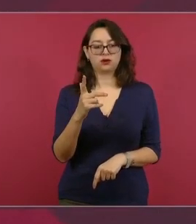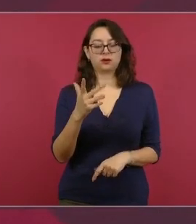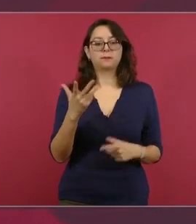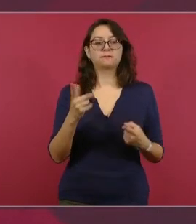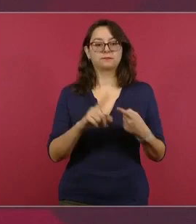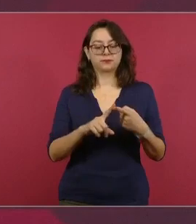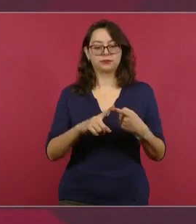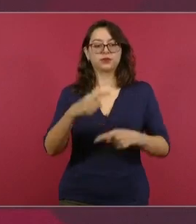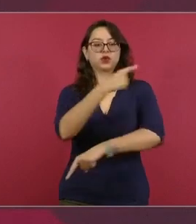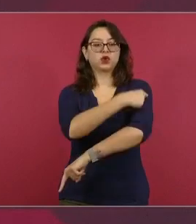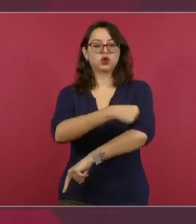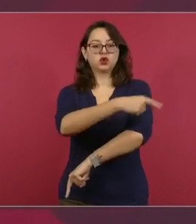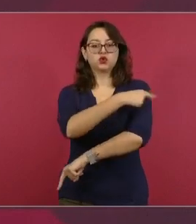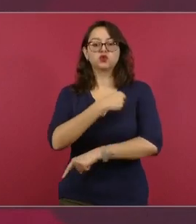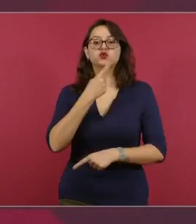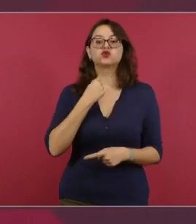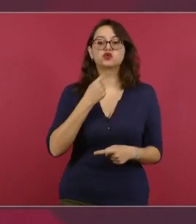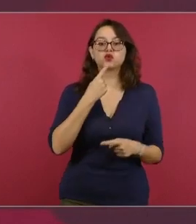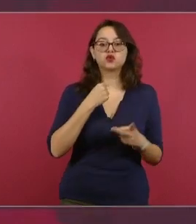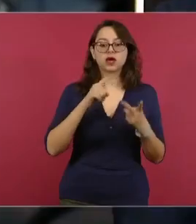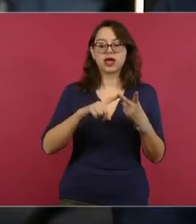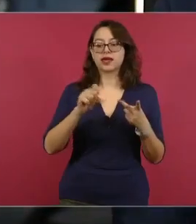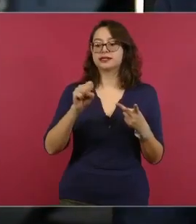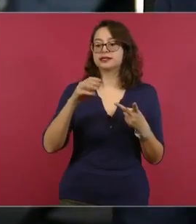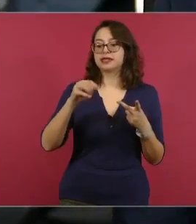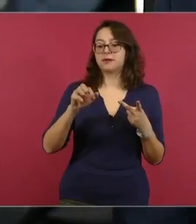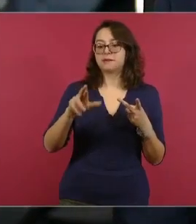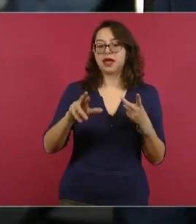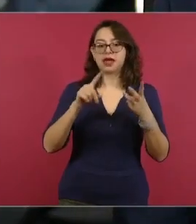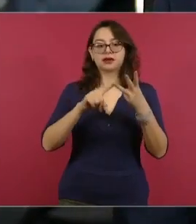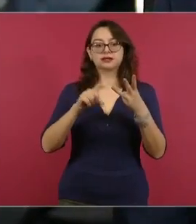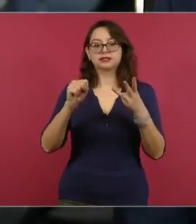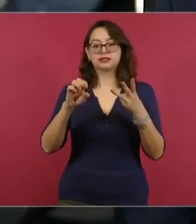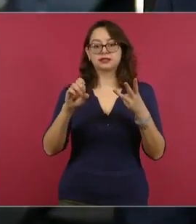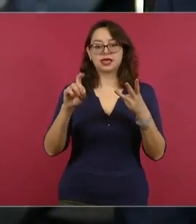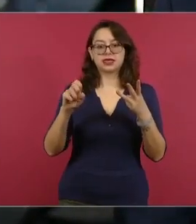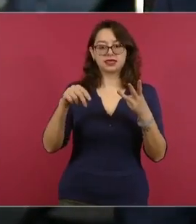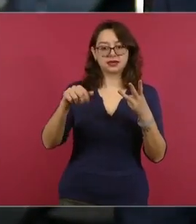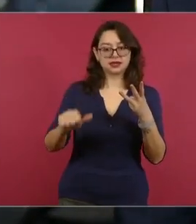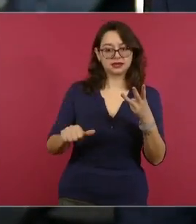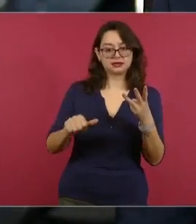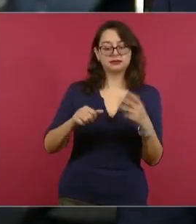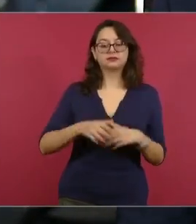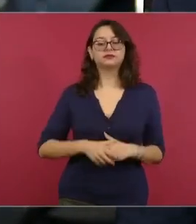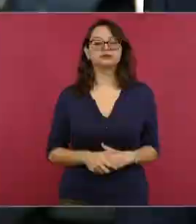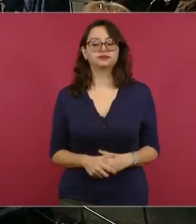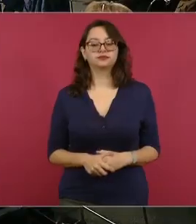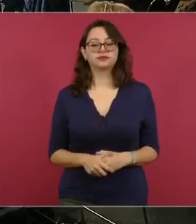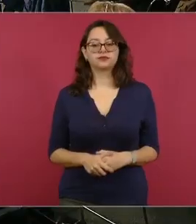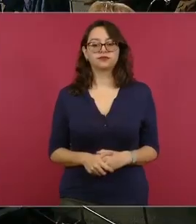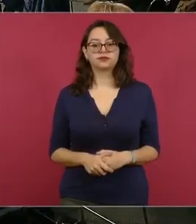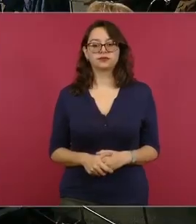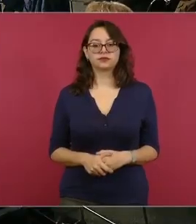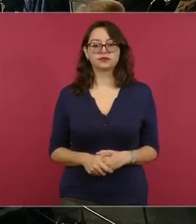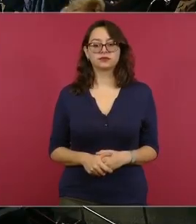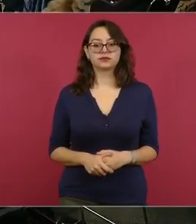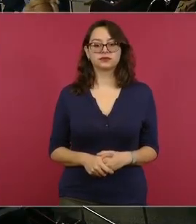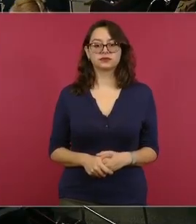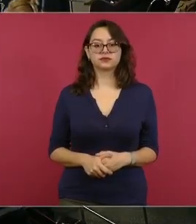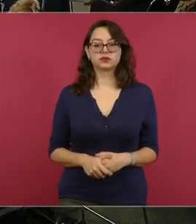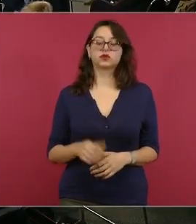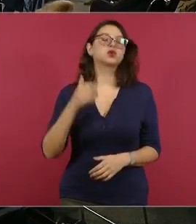Marina y Defensa. ¿A qué también ofreció su ayuda Cuba? No sé si otro país. Sí, le quiero